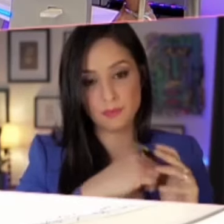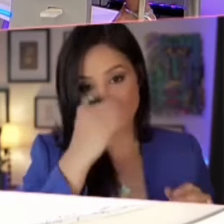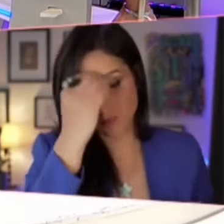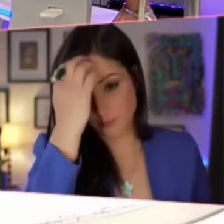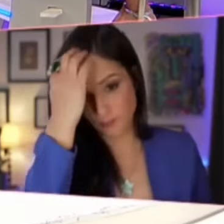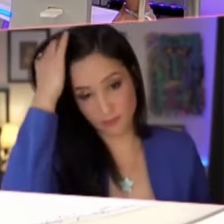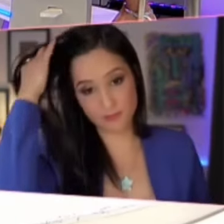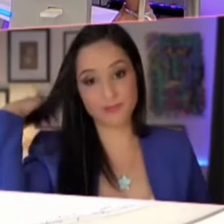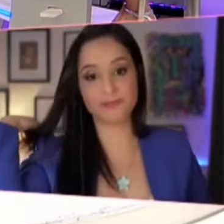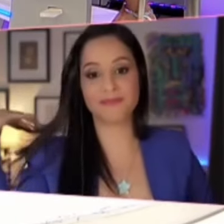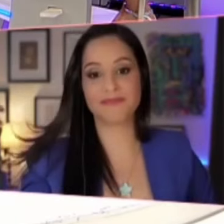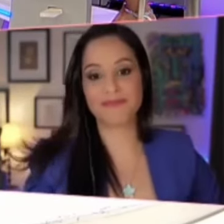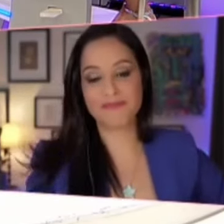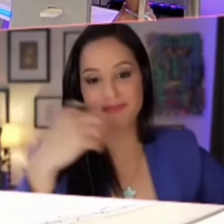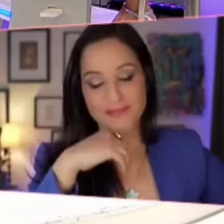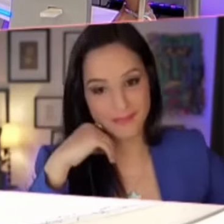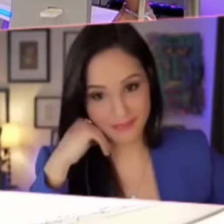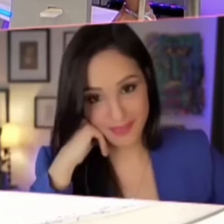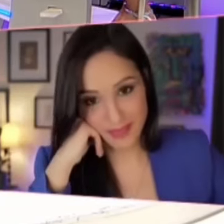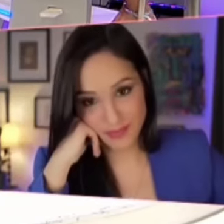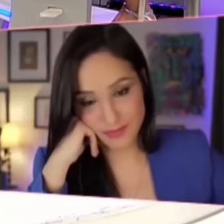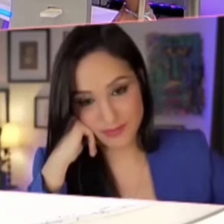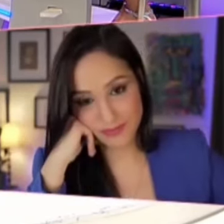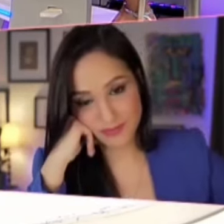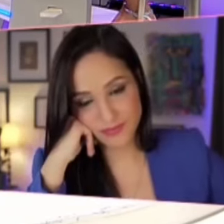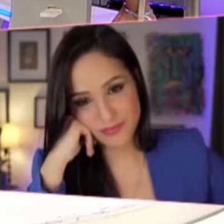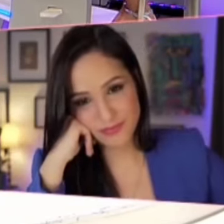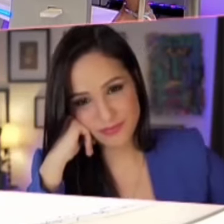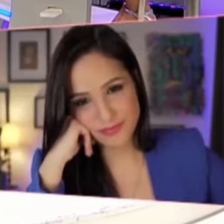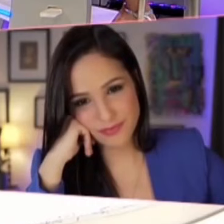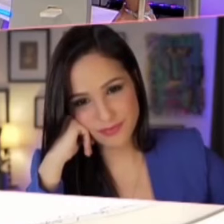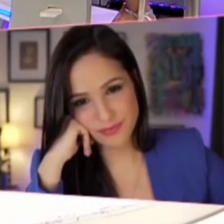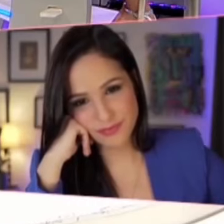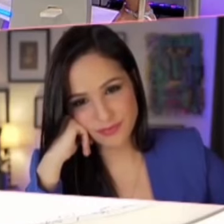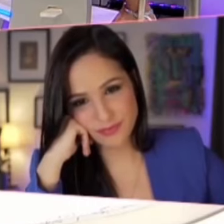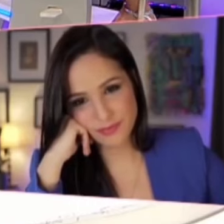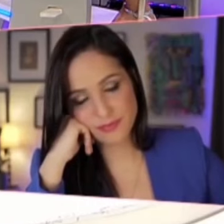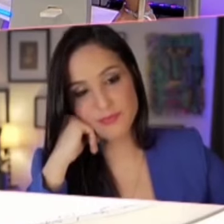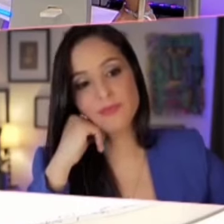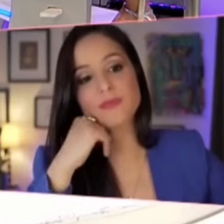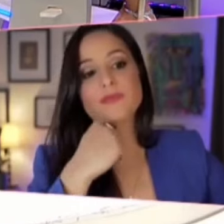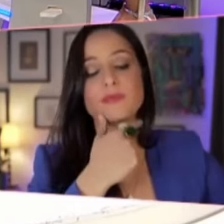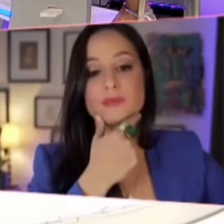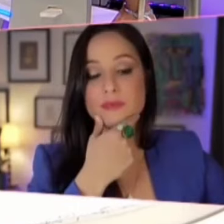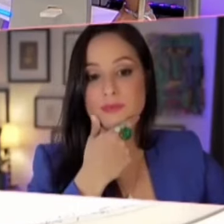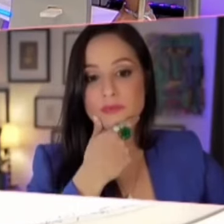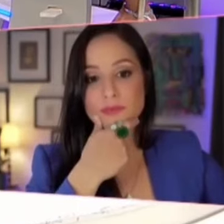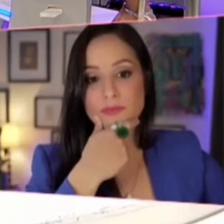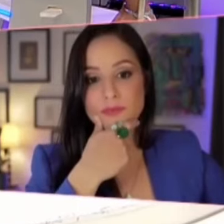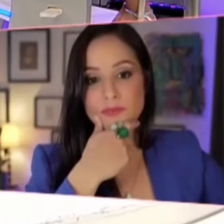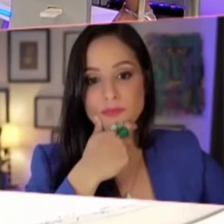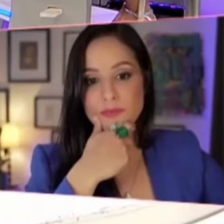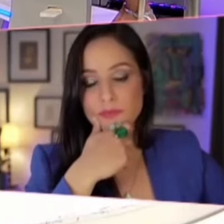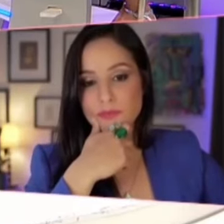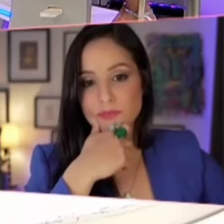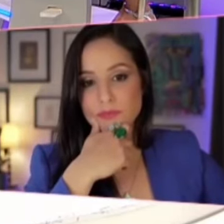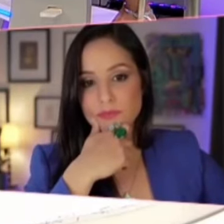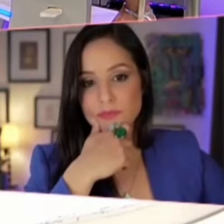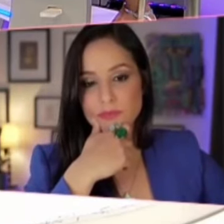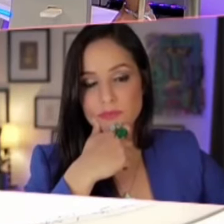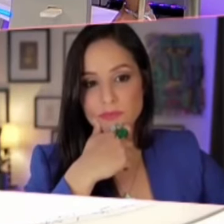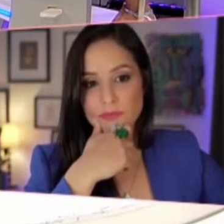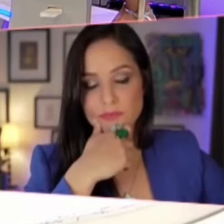pesos. El trabajo doméstico, dice Amanda, no tiene precio. La mía tiene 20 años en mi casa, es mi hija mayor y madre